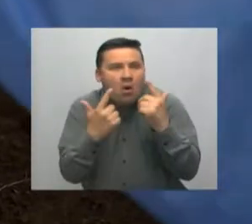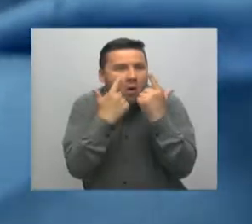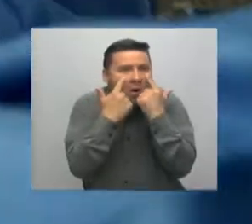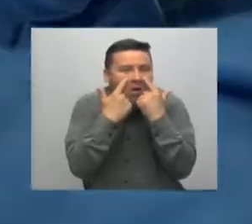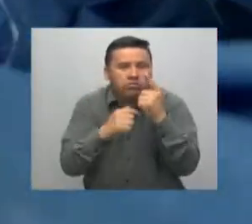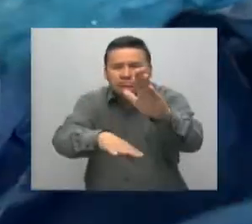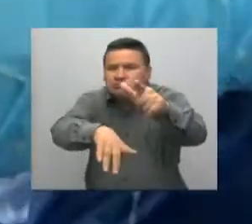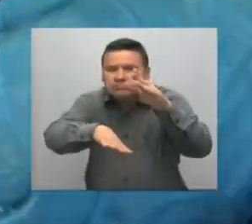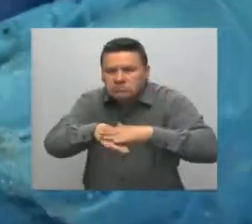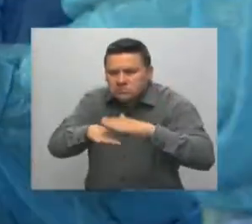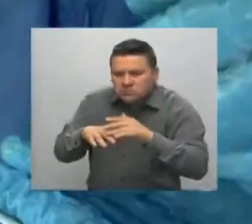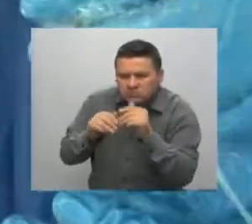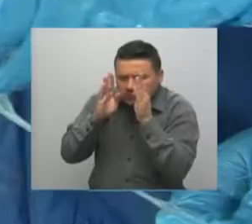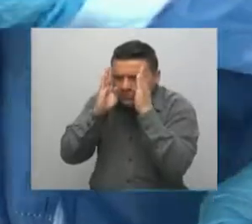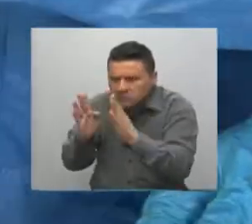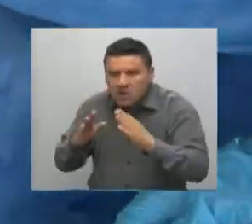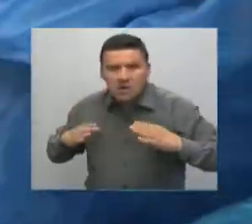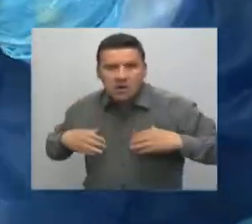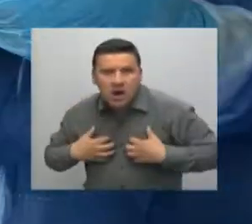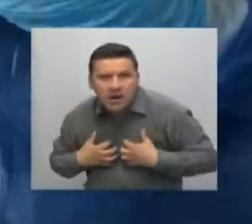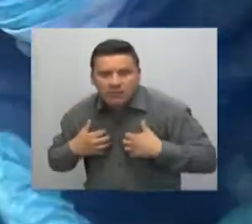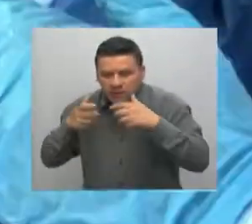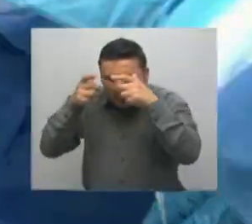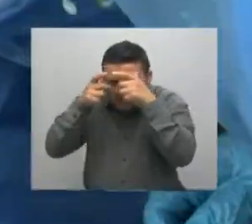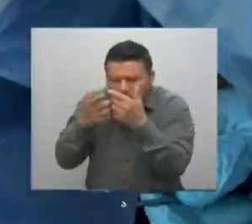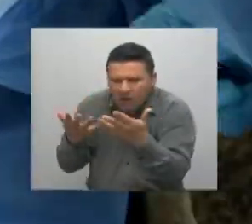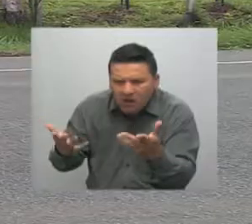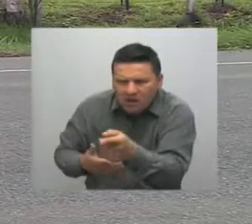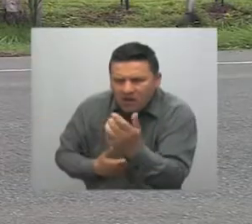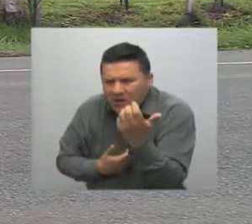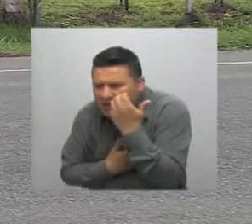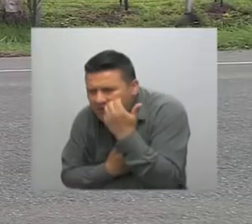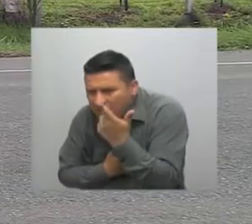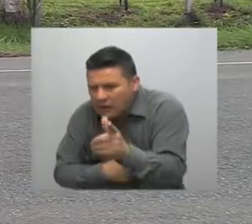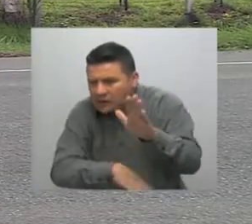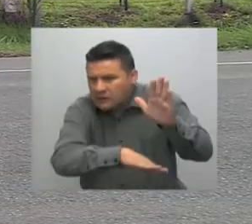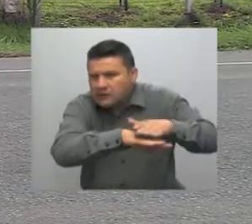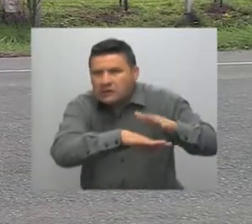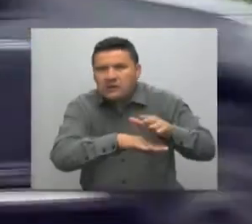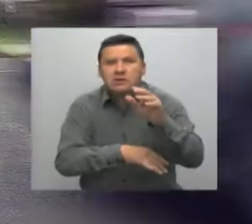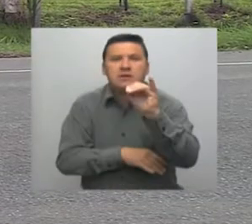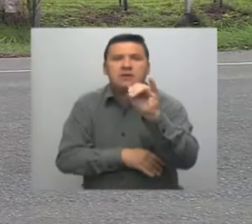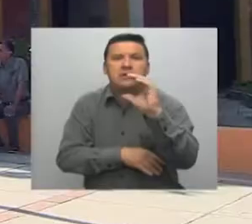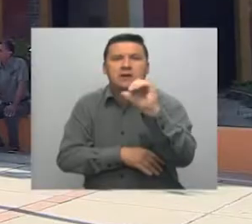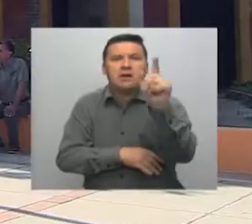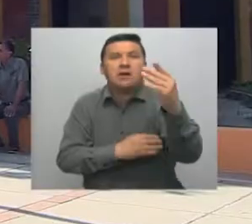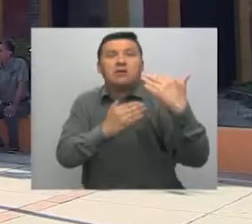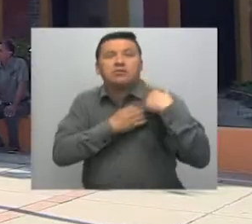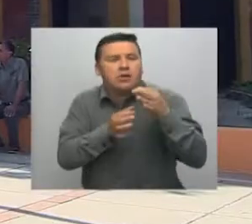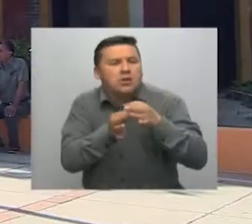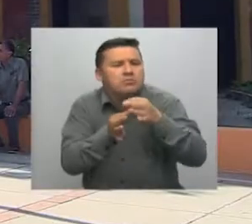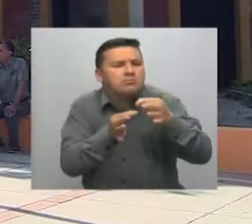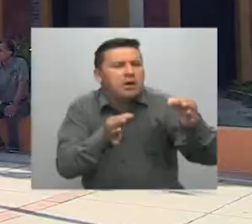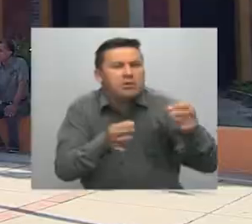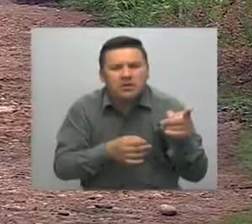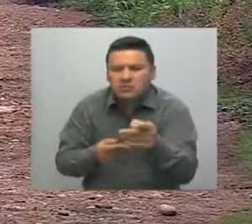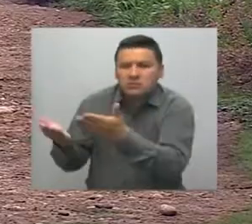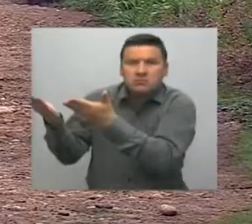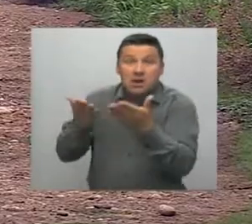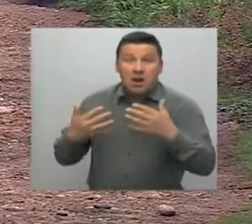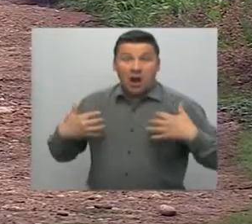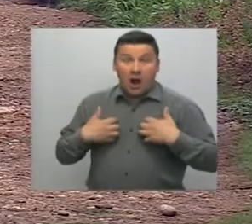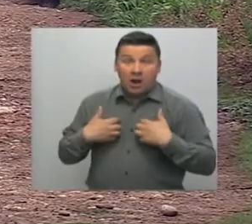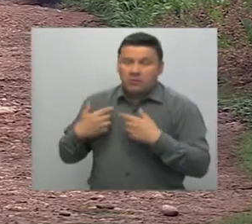emergencia sanitaria. Esté alerta. Revise sus animales, reporte cualquier sospecha de la enfermedad al ICA o a la UMATA de su municipio